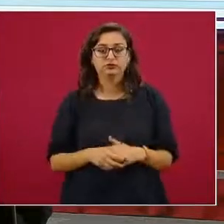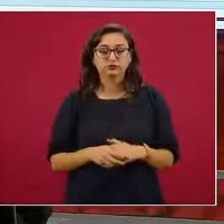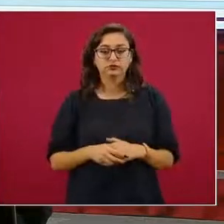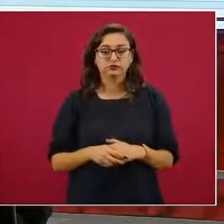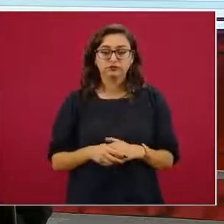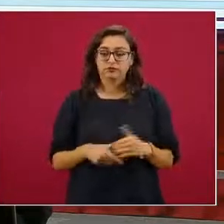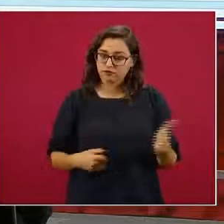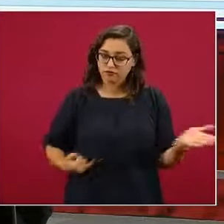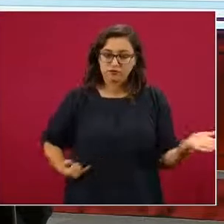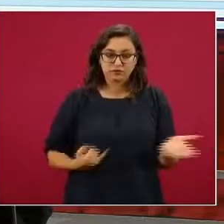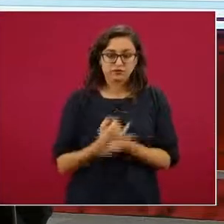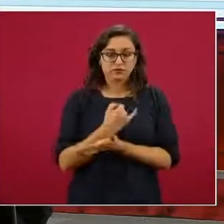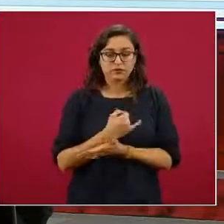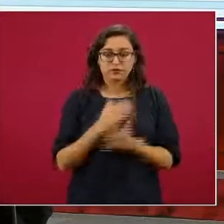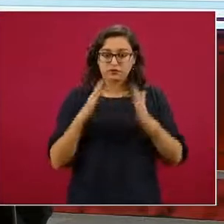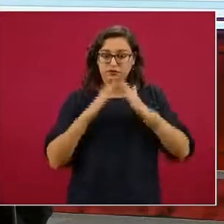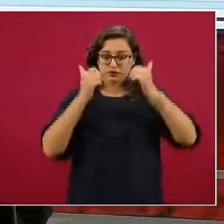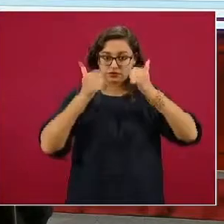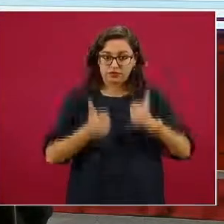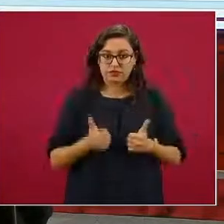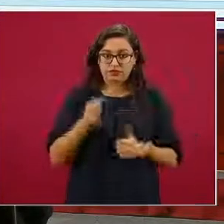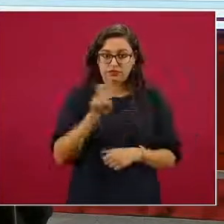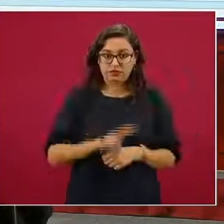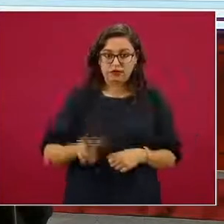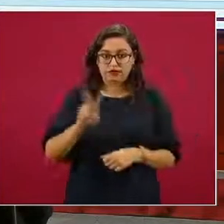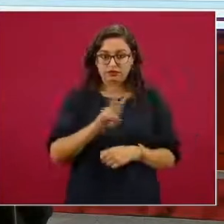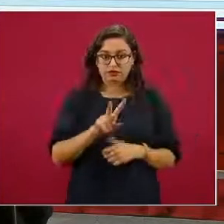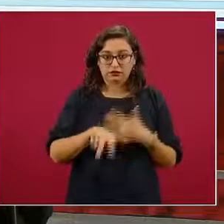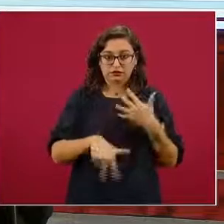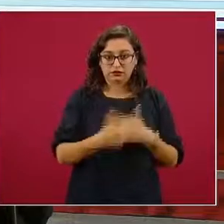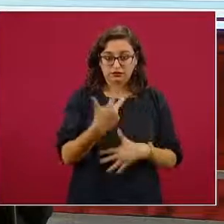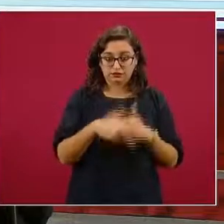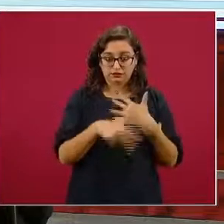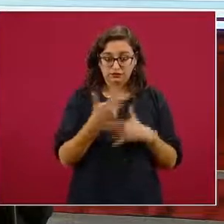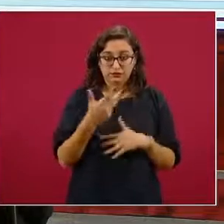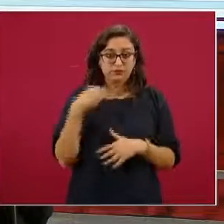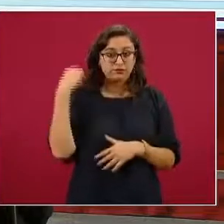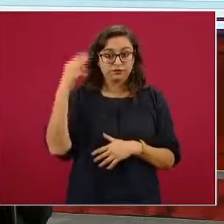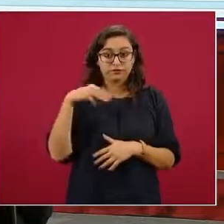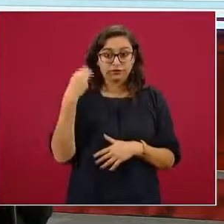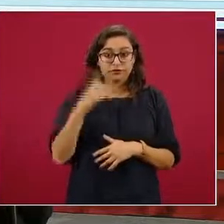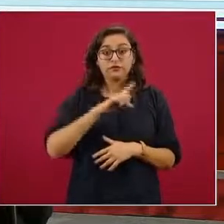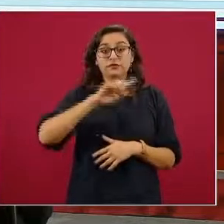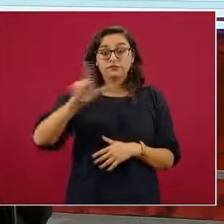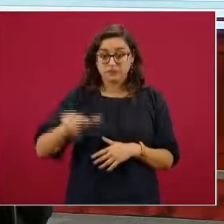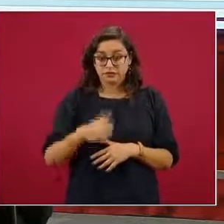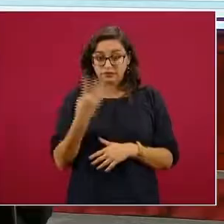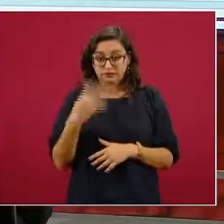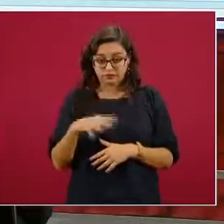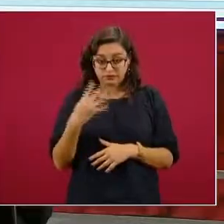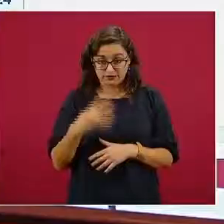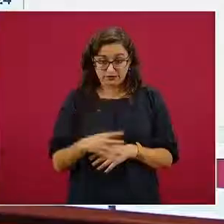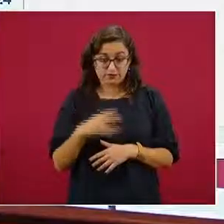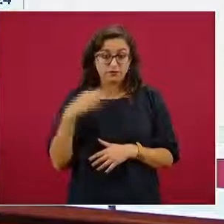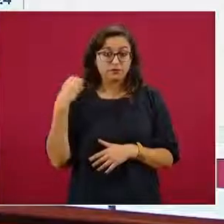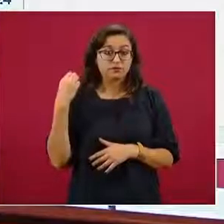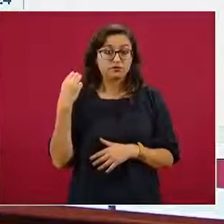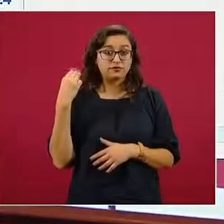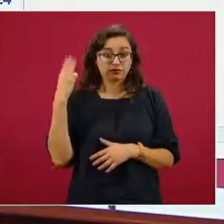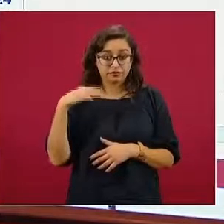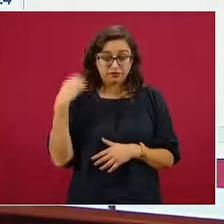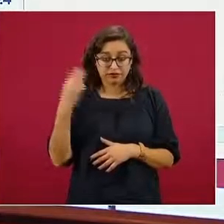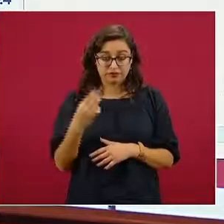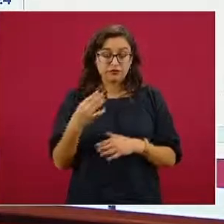marzo, empezó el viernes 13 de marzo, aquí. Y el 14 de marzo se concretó con la decisión del